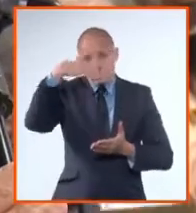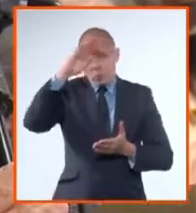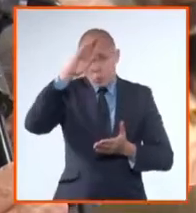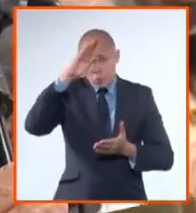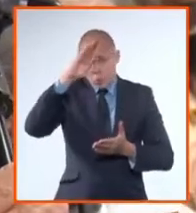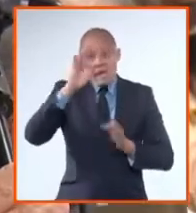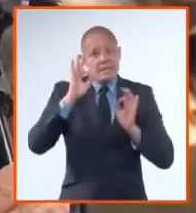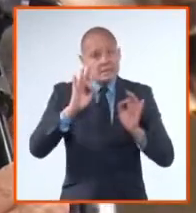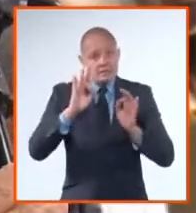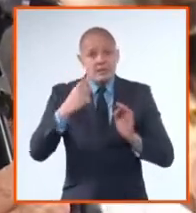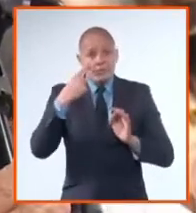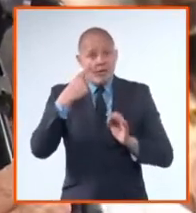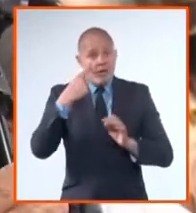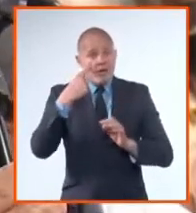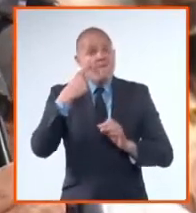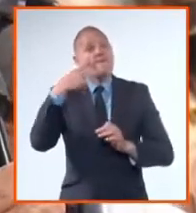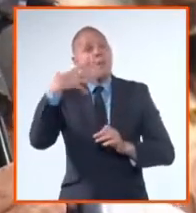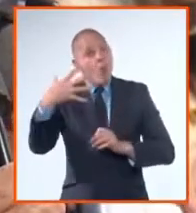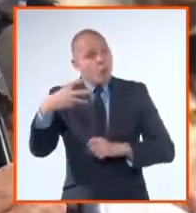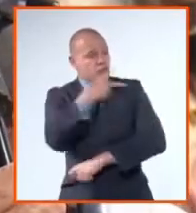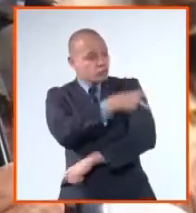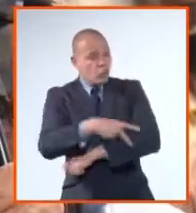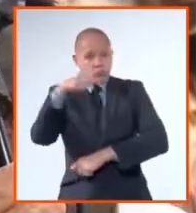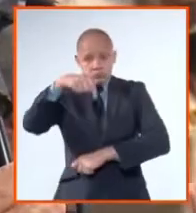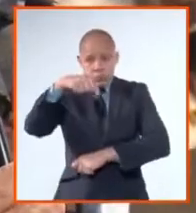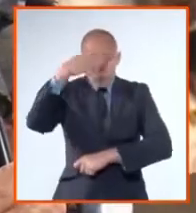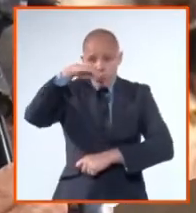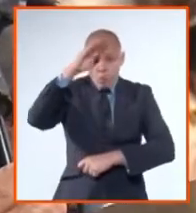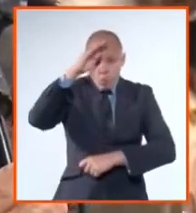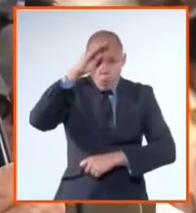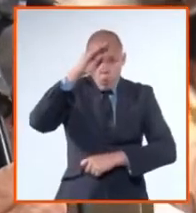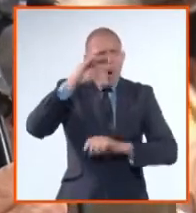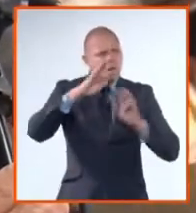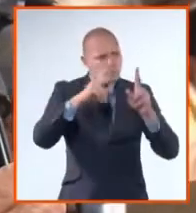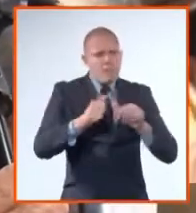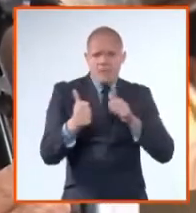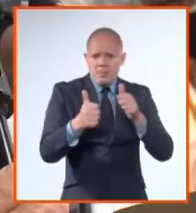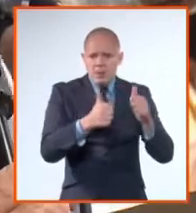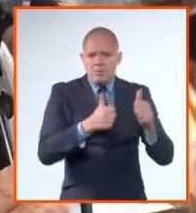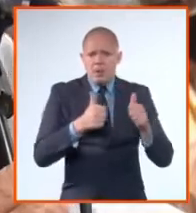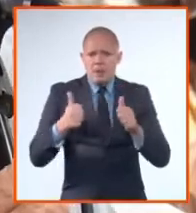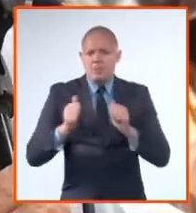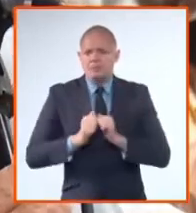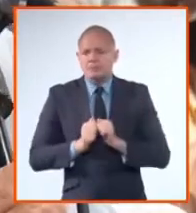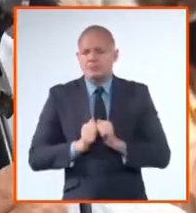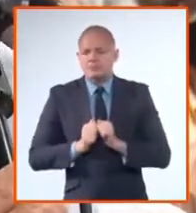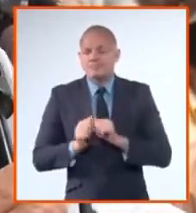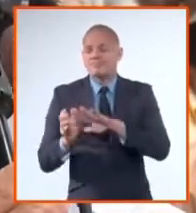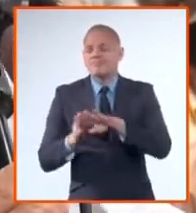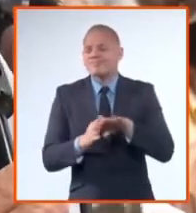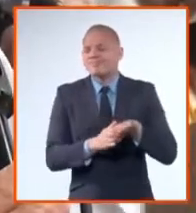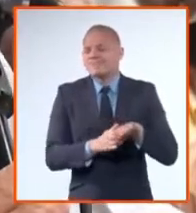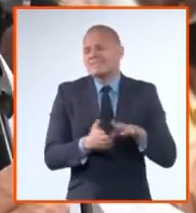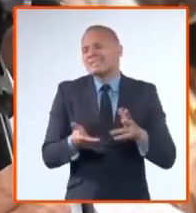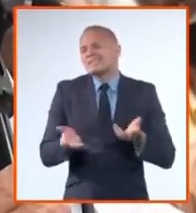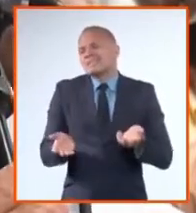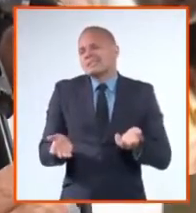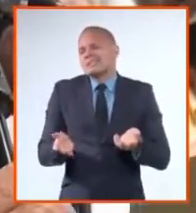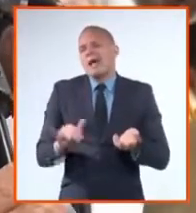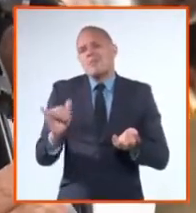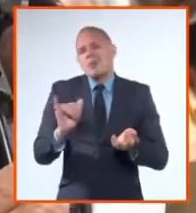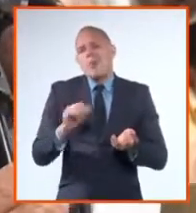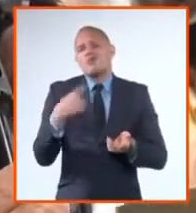un momento que esta pandemia nos ha dejado una deuda en otras